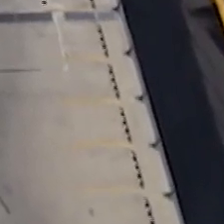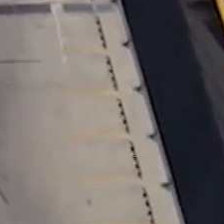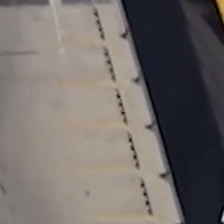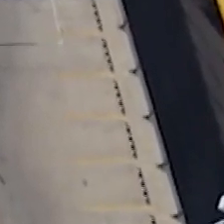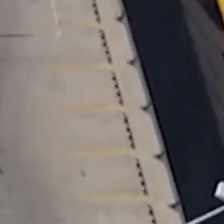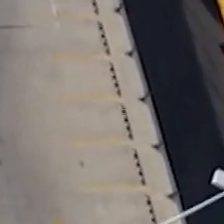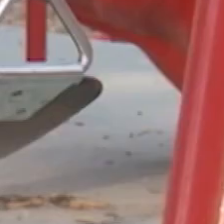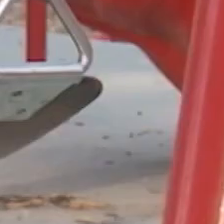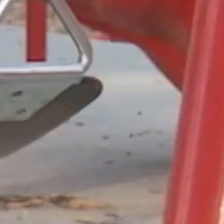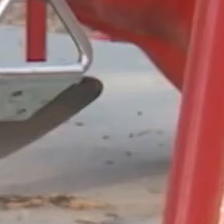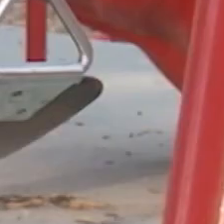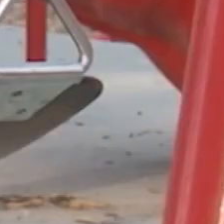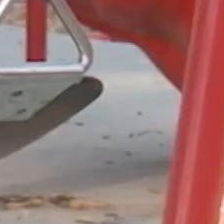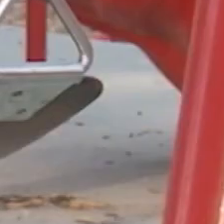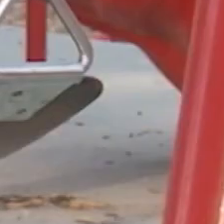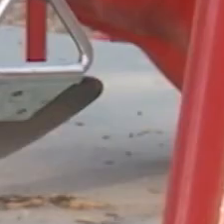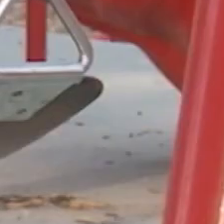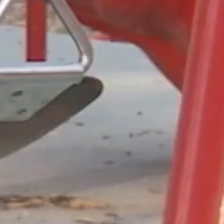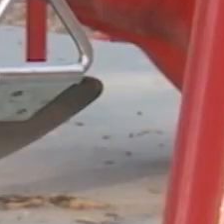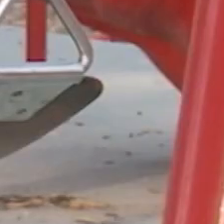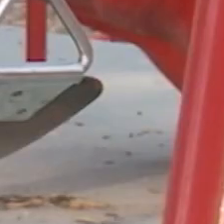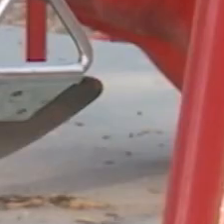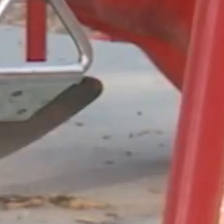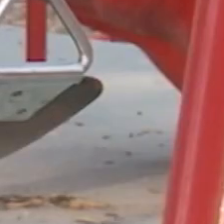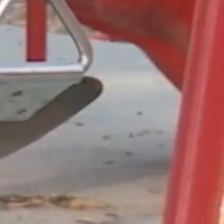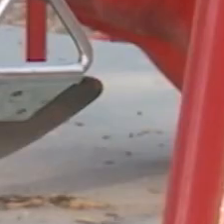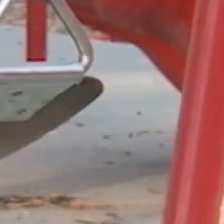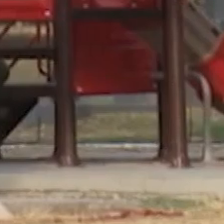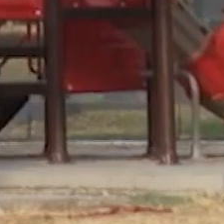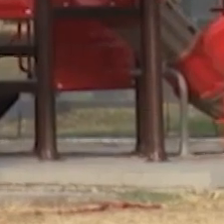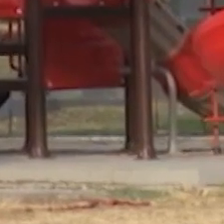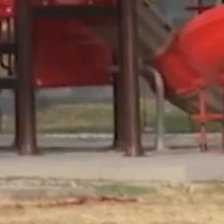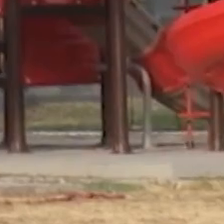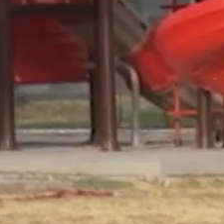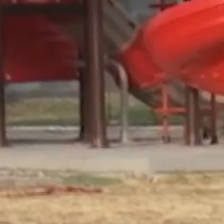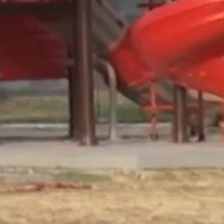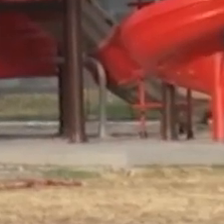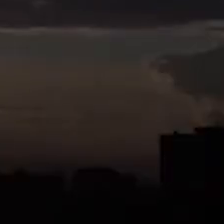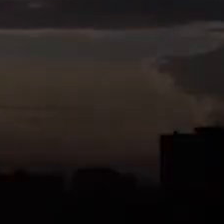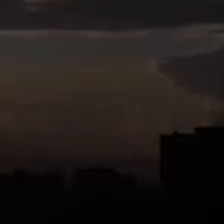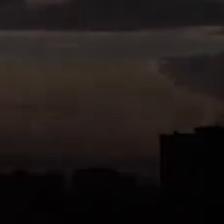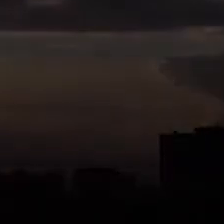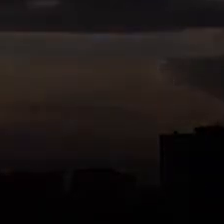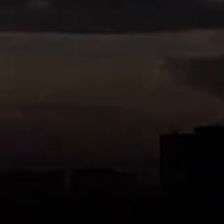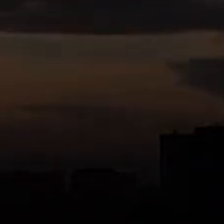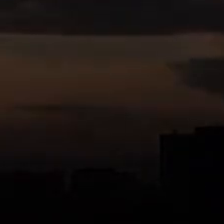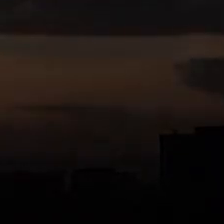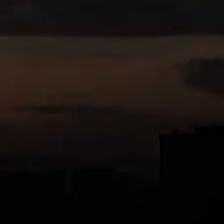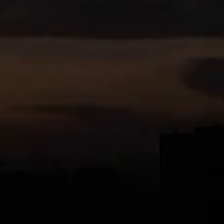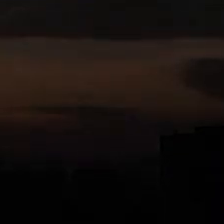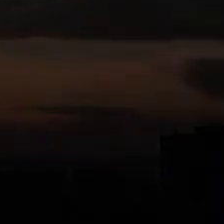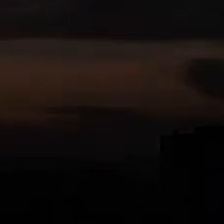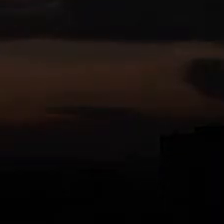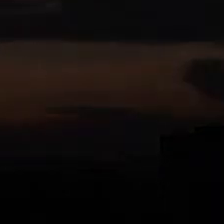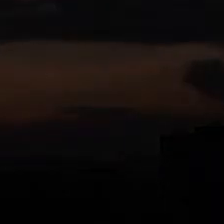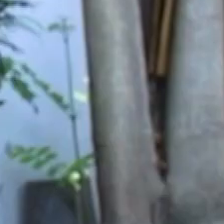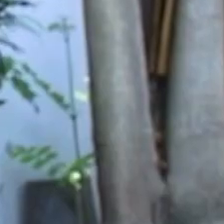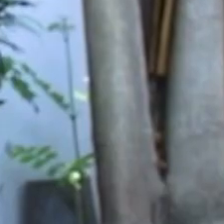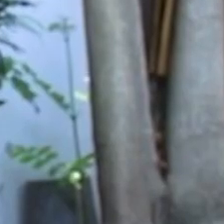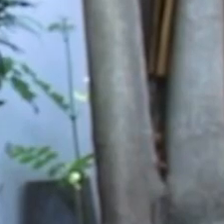nos movemos. Y una amenaza pandémica nos urgió a protegernos. El mero acto vital de